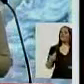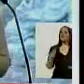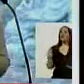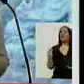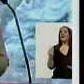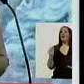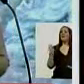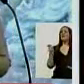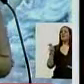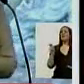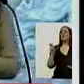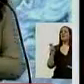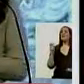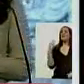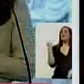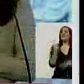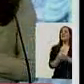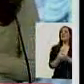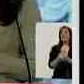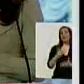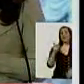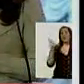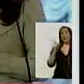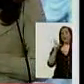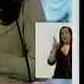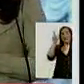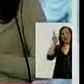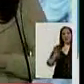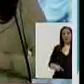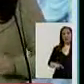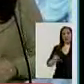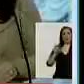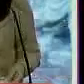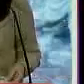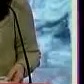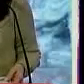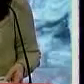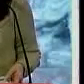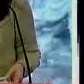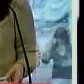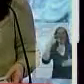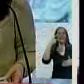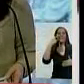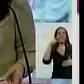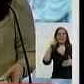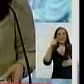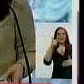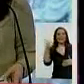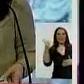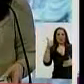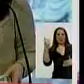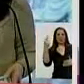al despacho de la presidenta, ¿tenían una relación cordial? ¿Sí? O sea, no...